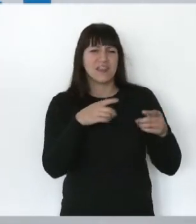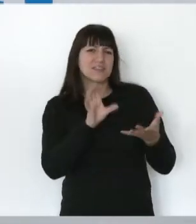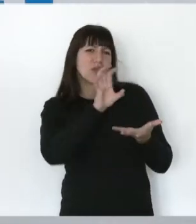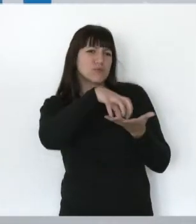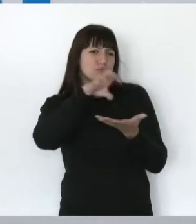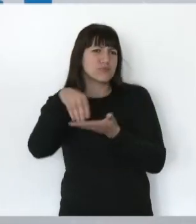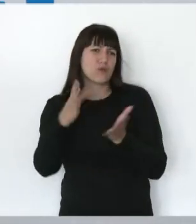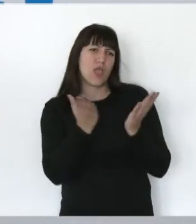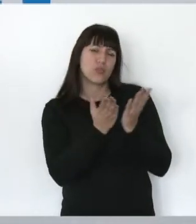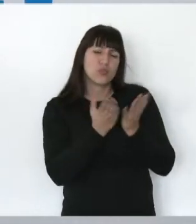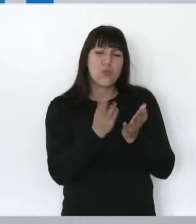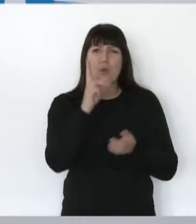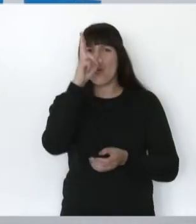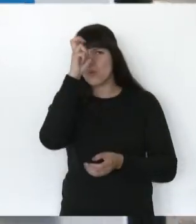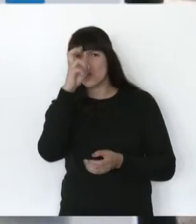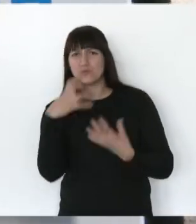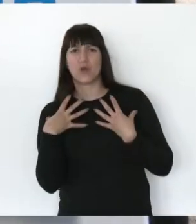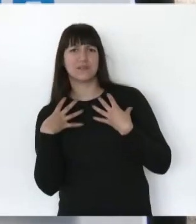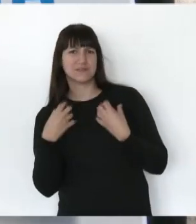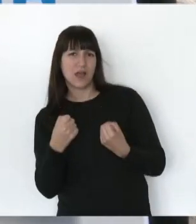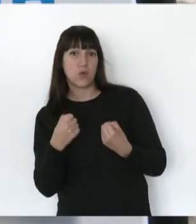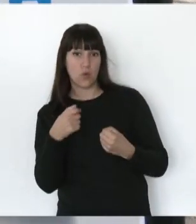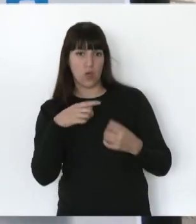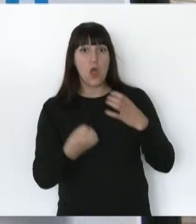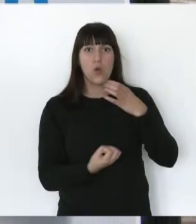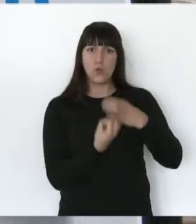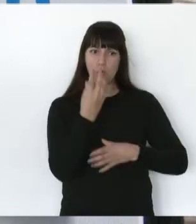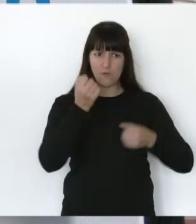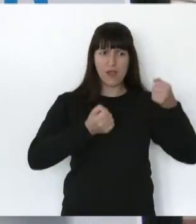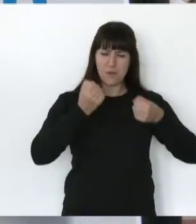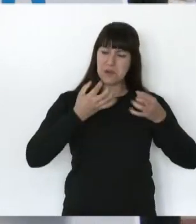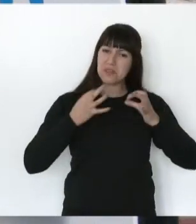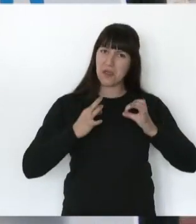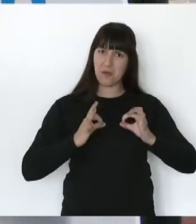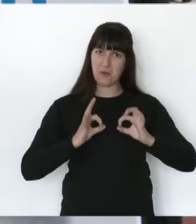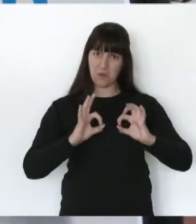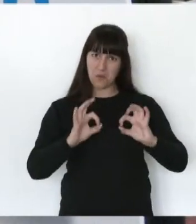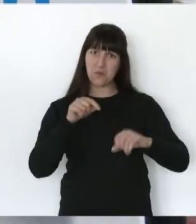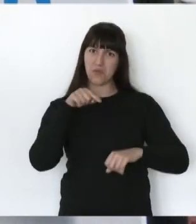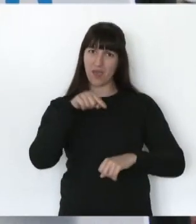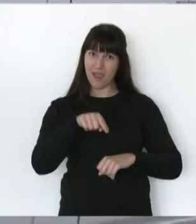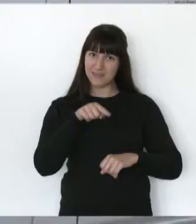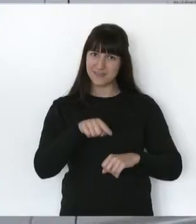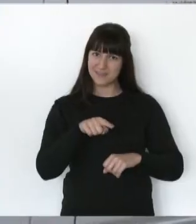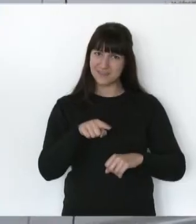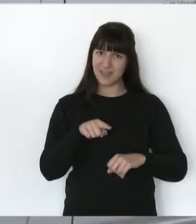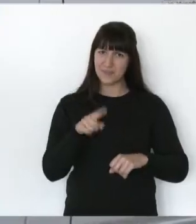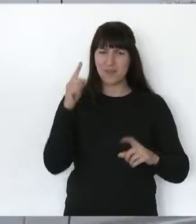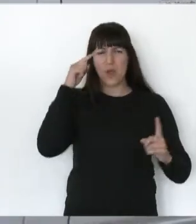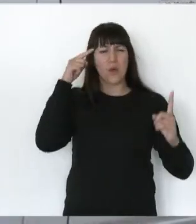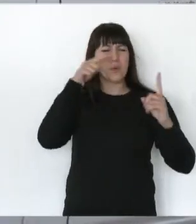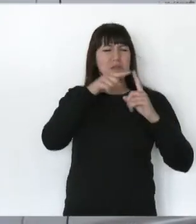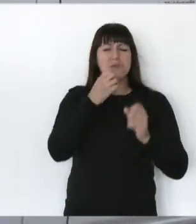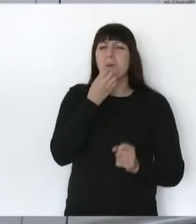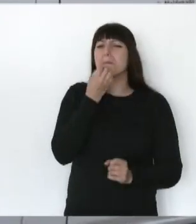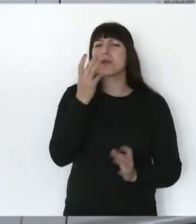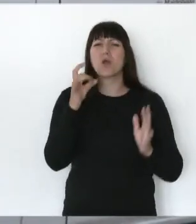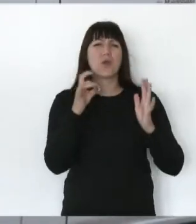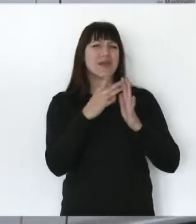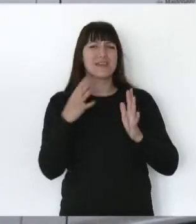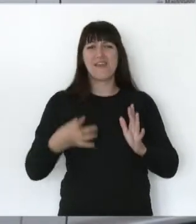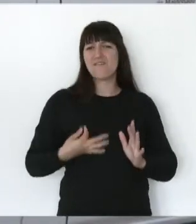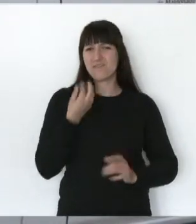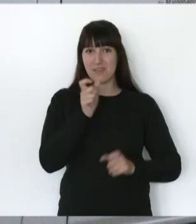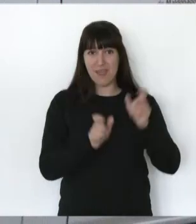diferentes centros de estudios, diferentes centros de salud. Es una camioneta nueva, confortable y bueno, y les mejora la calidad de